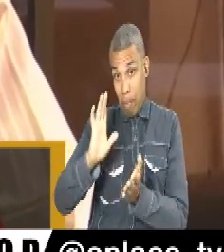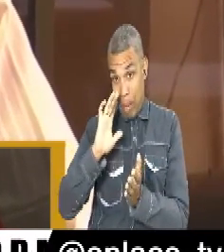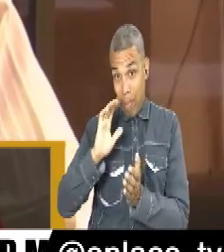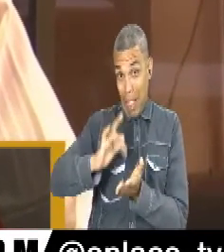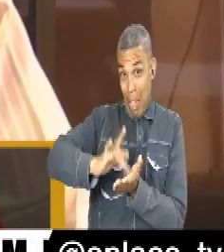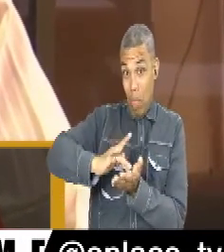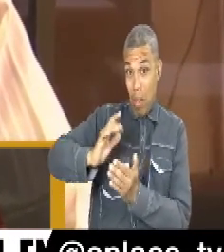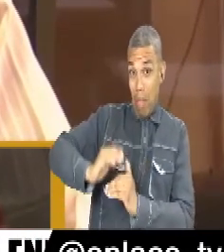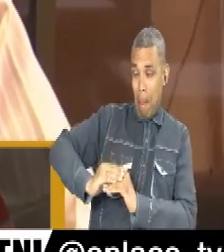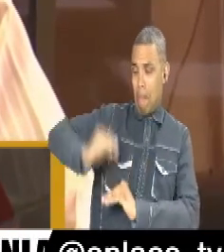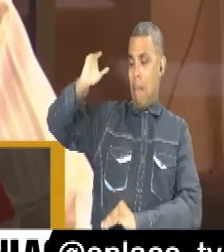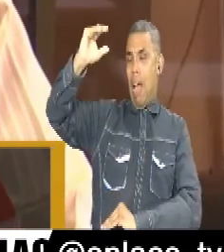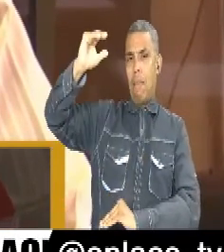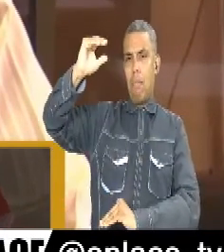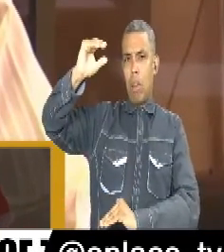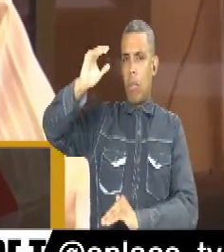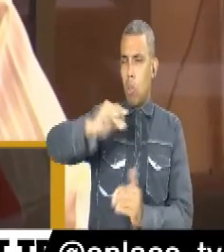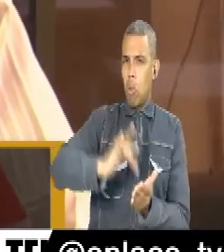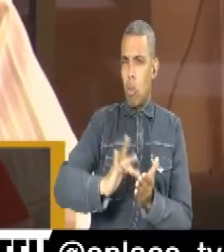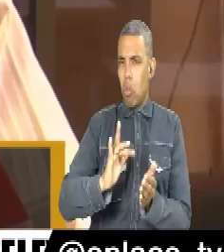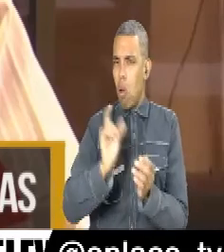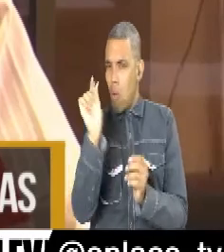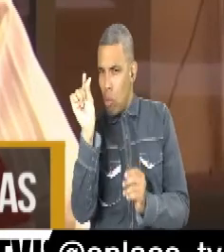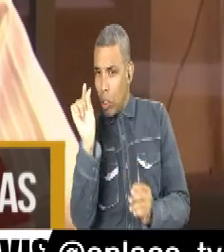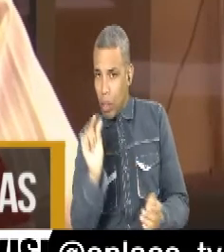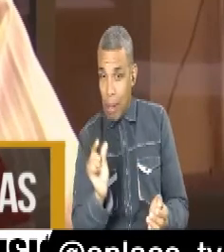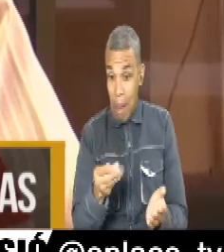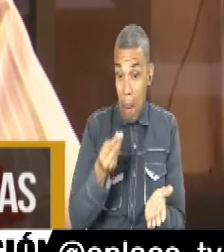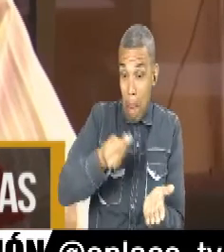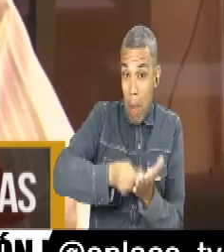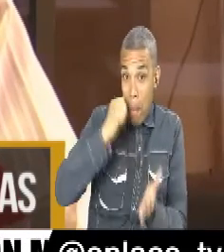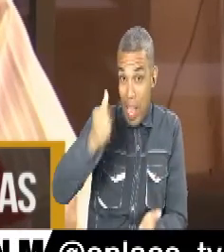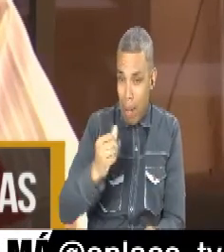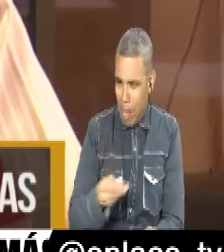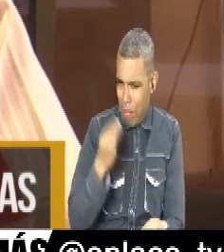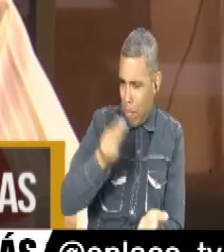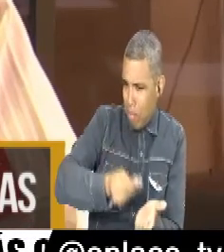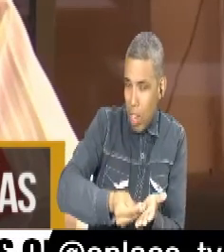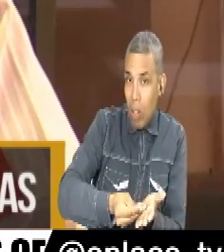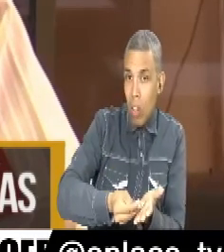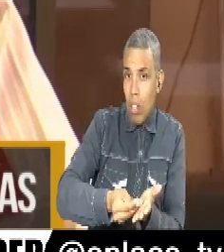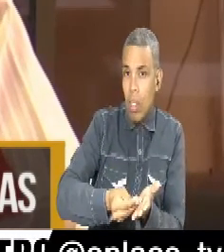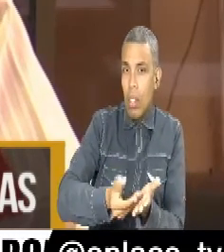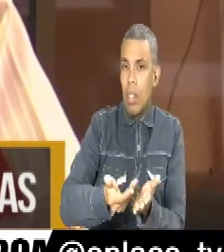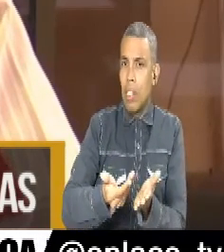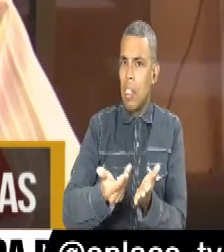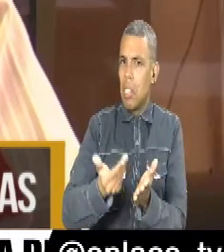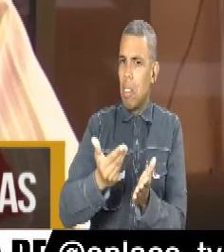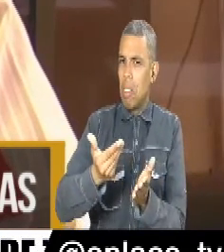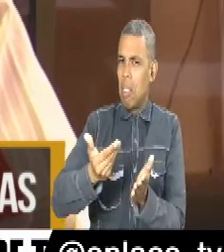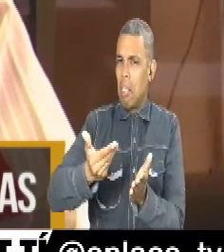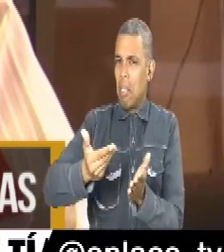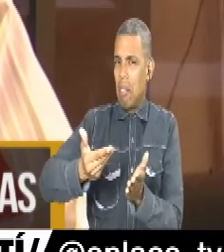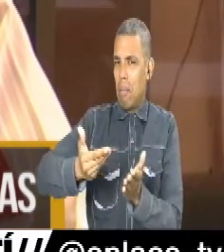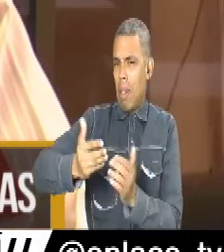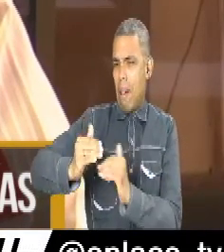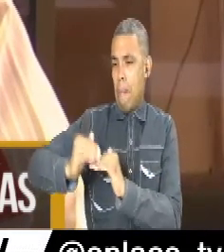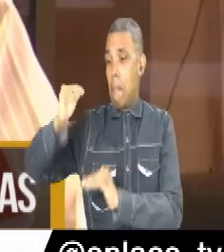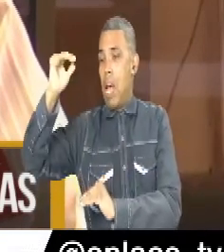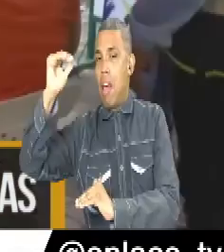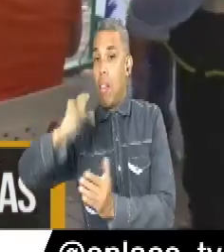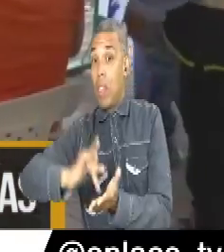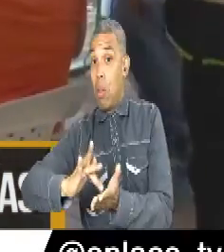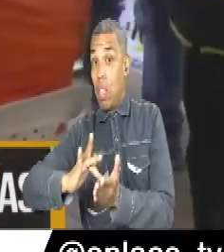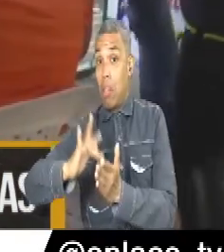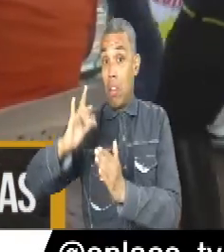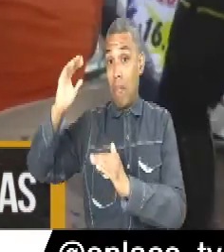apoya en esta labor, está dispuesto para que durante todo el día los ciudadanos se acerquen y puedan